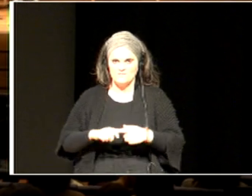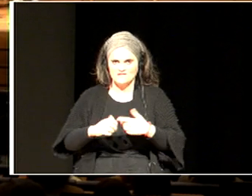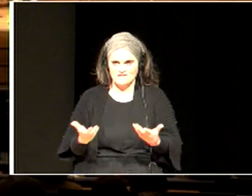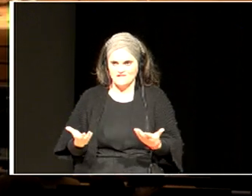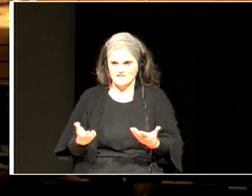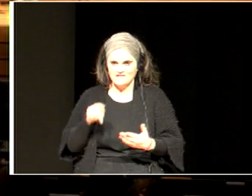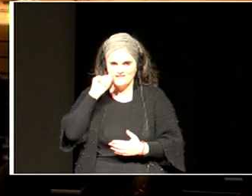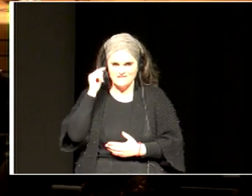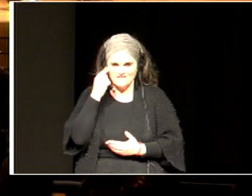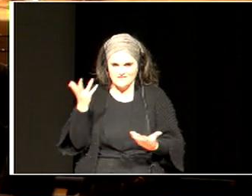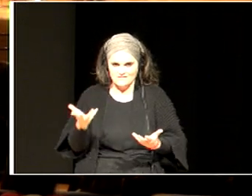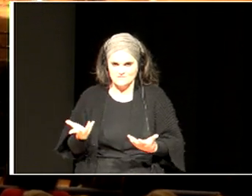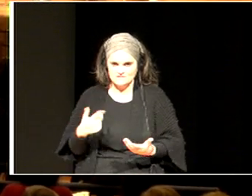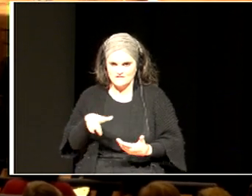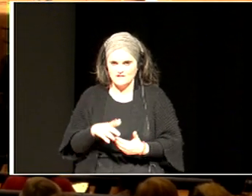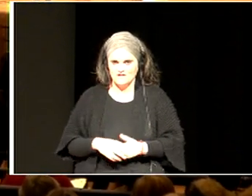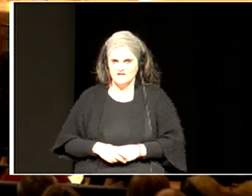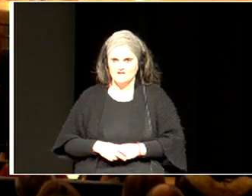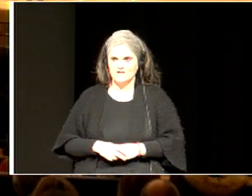os estáis dando cuenta de lo que pasa